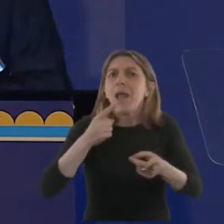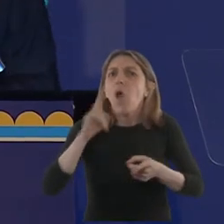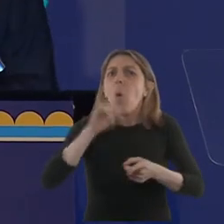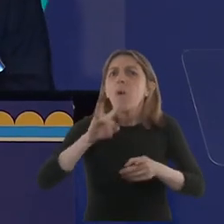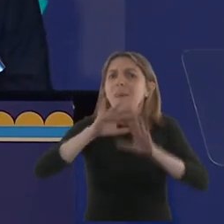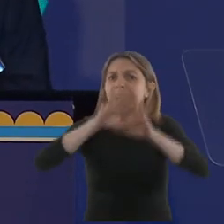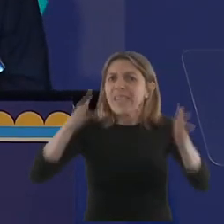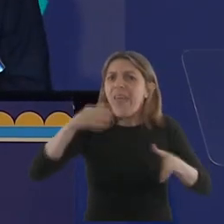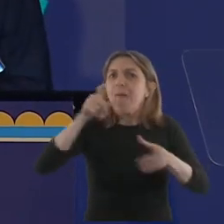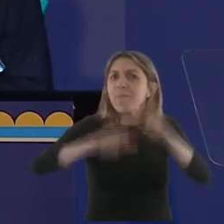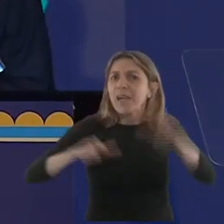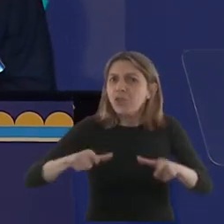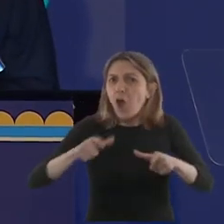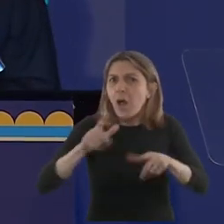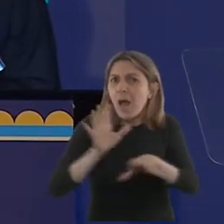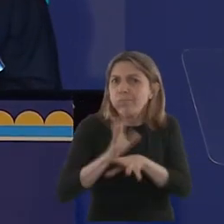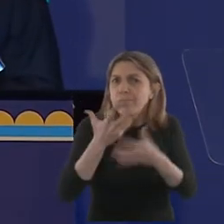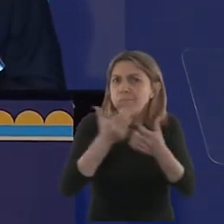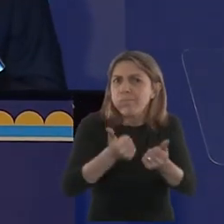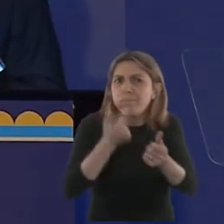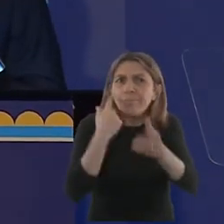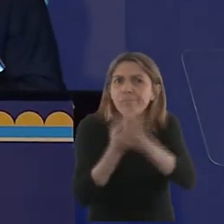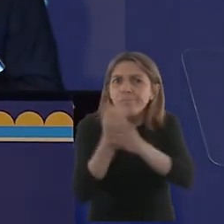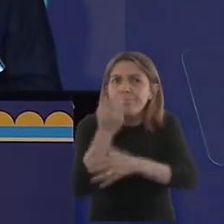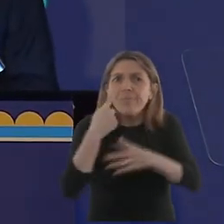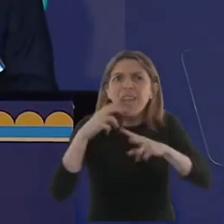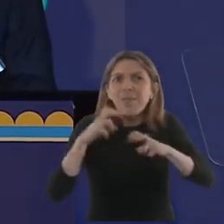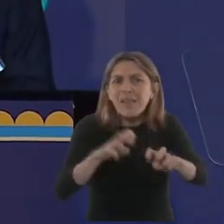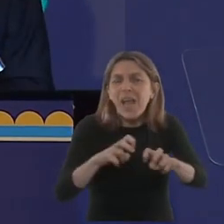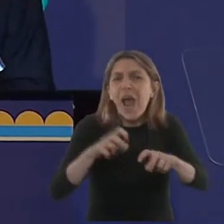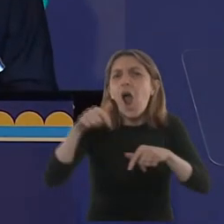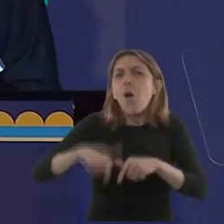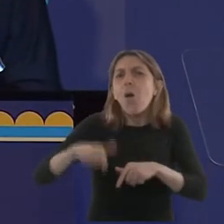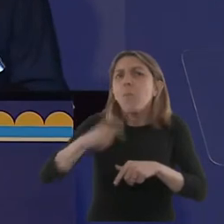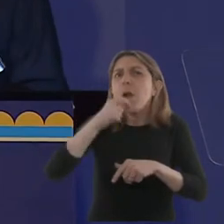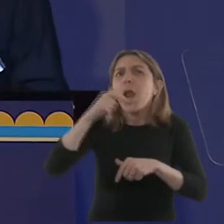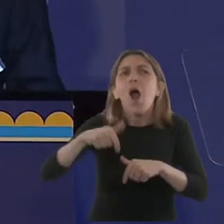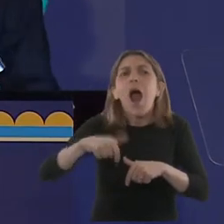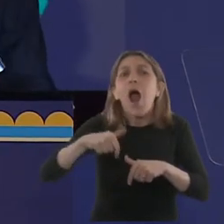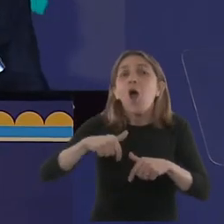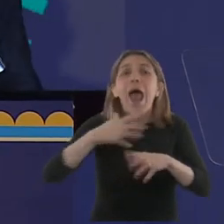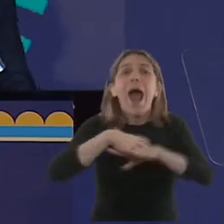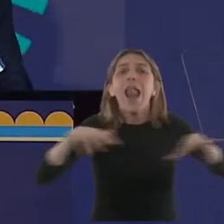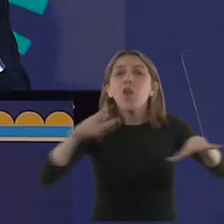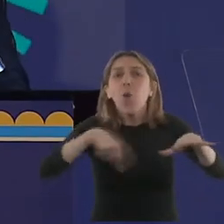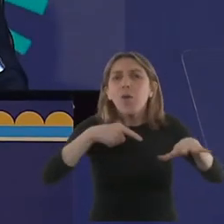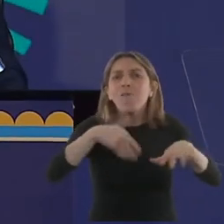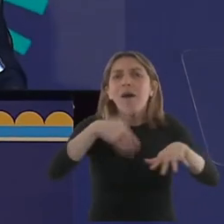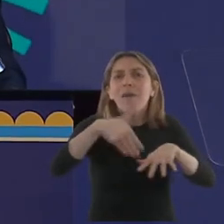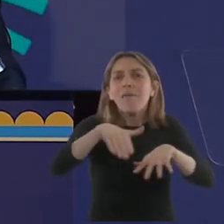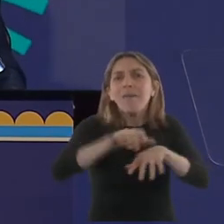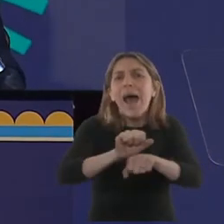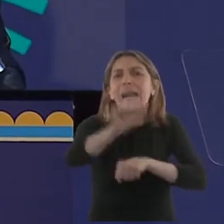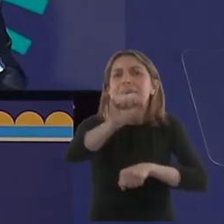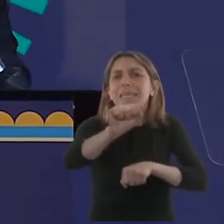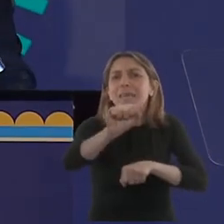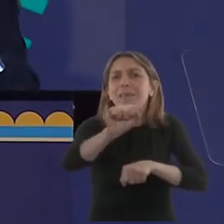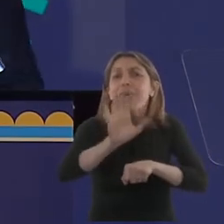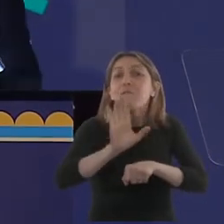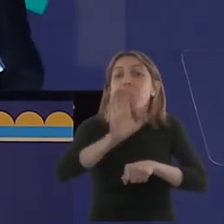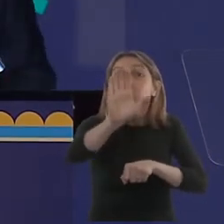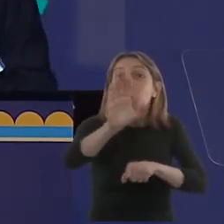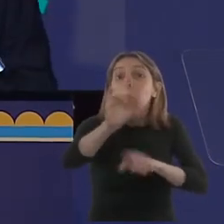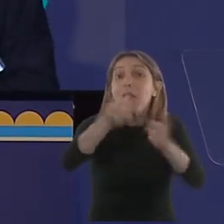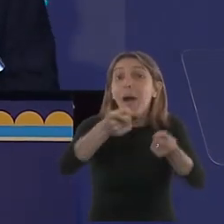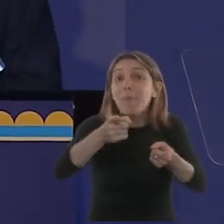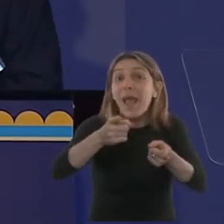de investigación. ¿Cuántos premios Nobel estarán estudiando hoy en la UBA, no? ¿Cuántos que en un futuro lo vamos